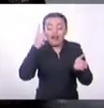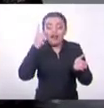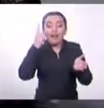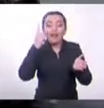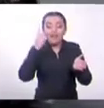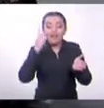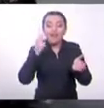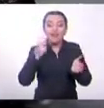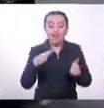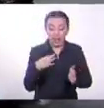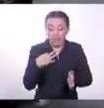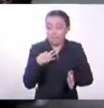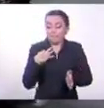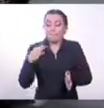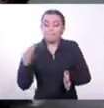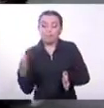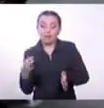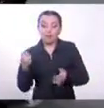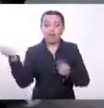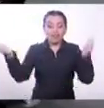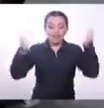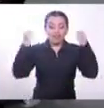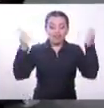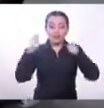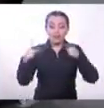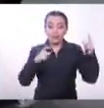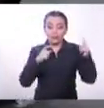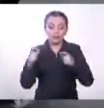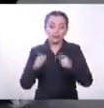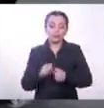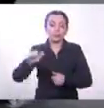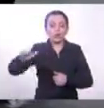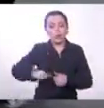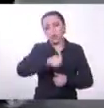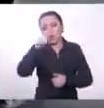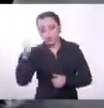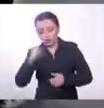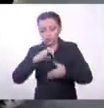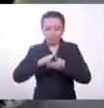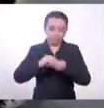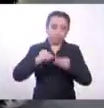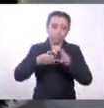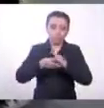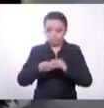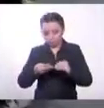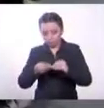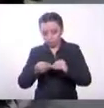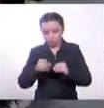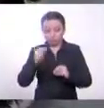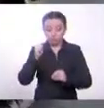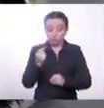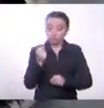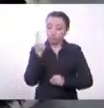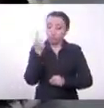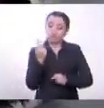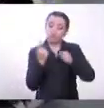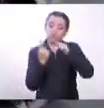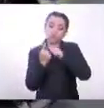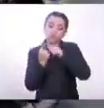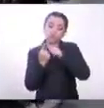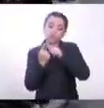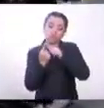historia de Roberto y su hermana. Ellos iban caminando por la calle y de repente